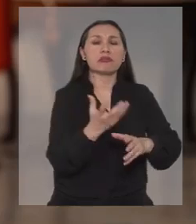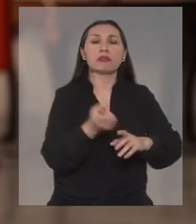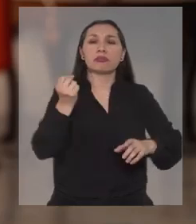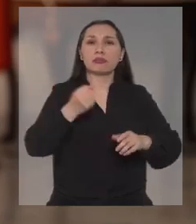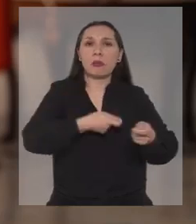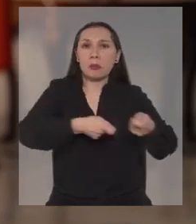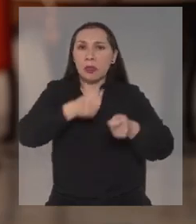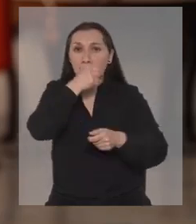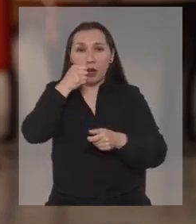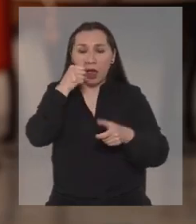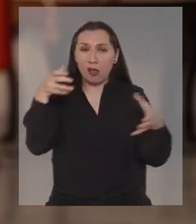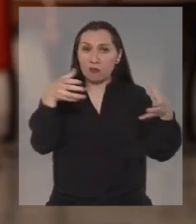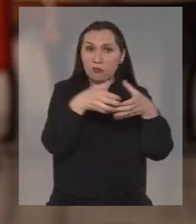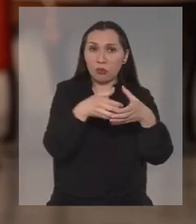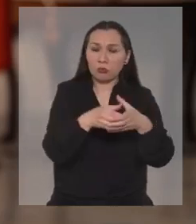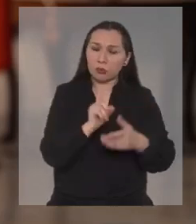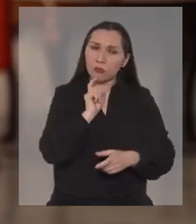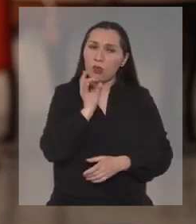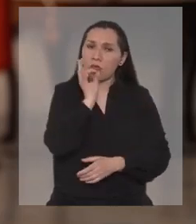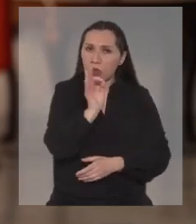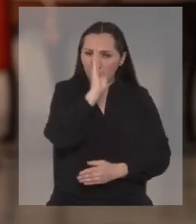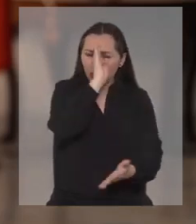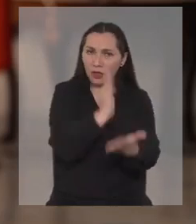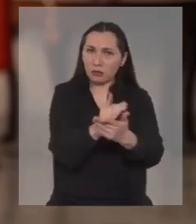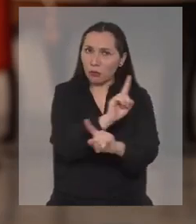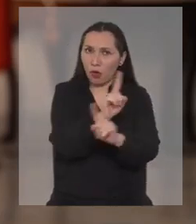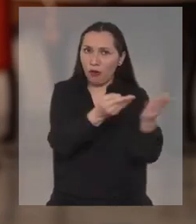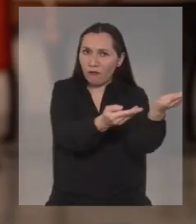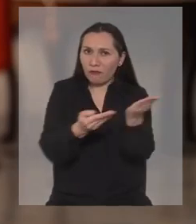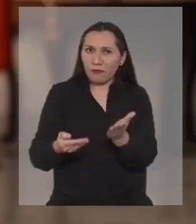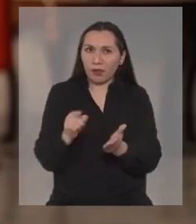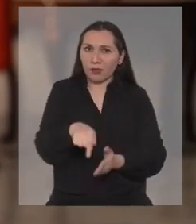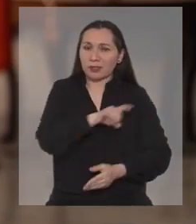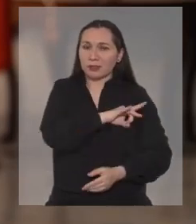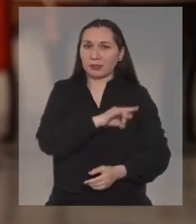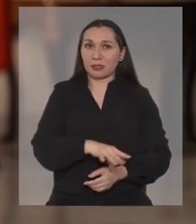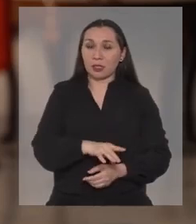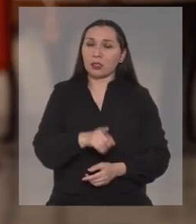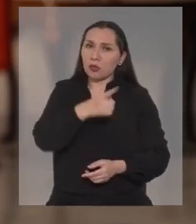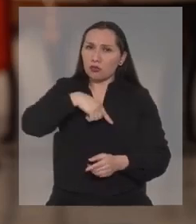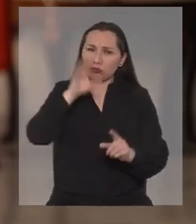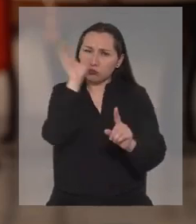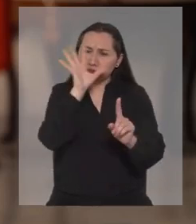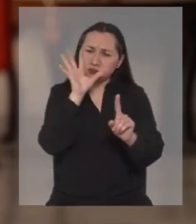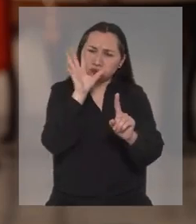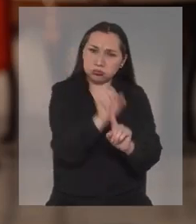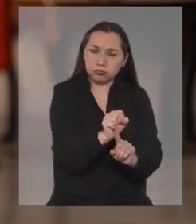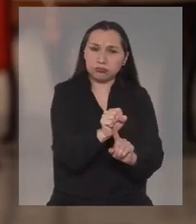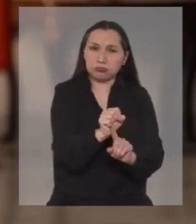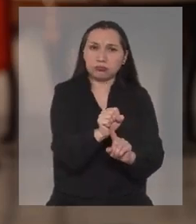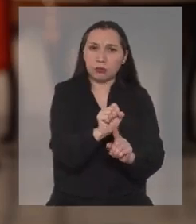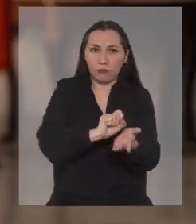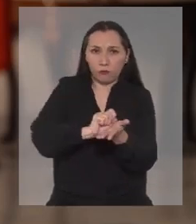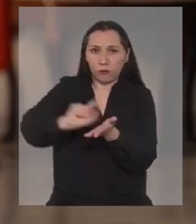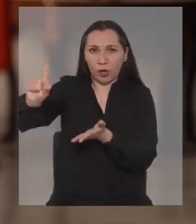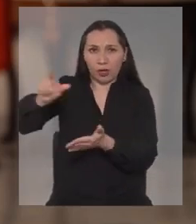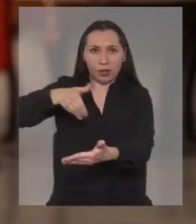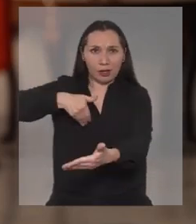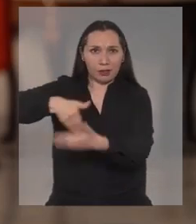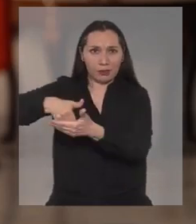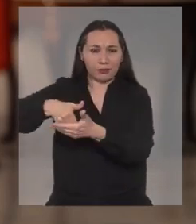y narcos les hablo directamente no son Bienvenidos en Chile los vamos a perseguir Y los vamos a